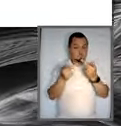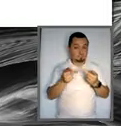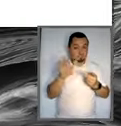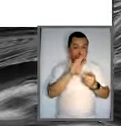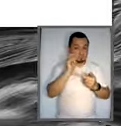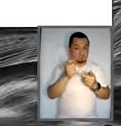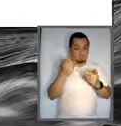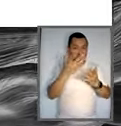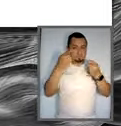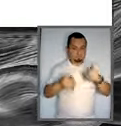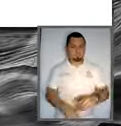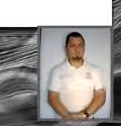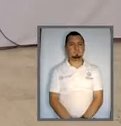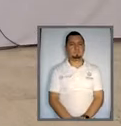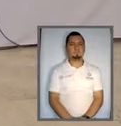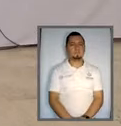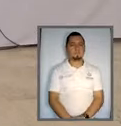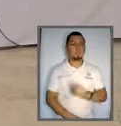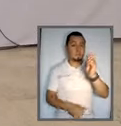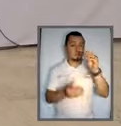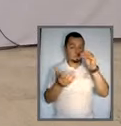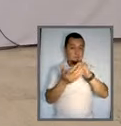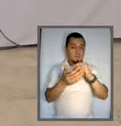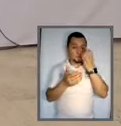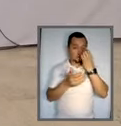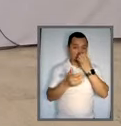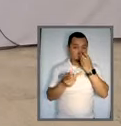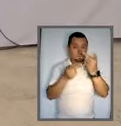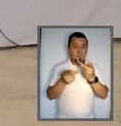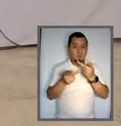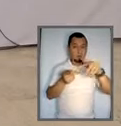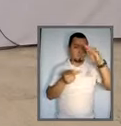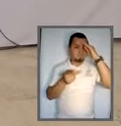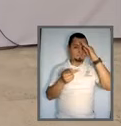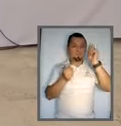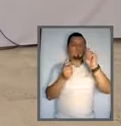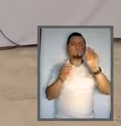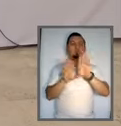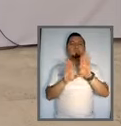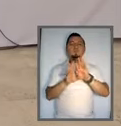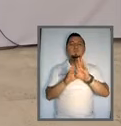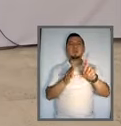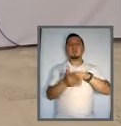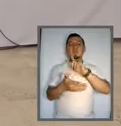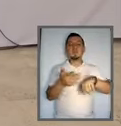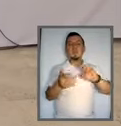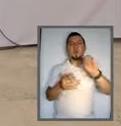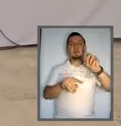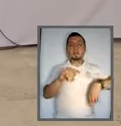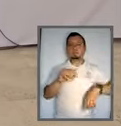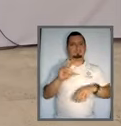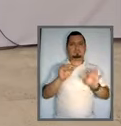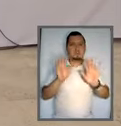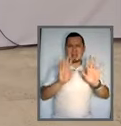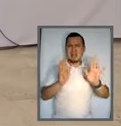en relación a la toma de decisiones. Sí, de hecho el calendario escolar no estamos pensando tocarlo ni modificarlo, simplemente es un